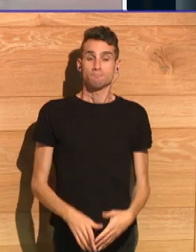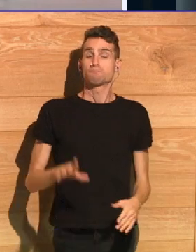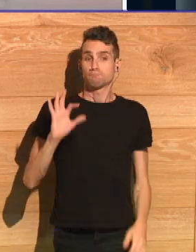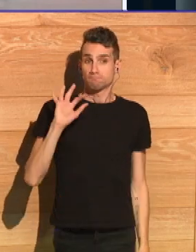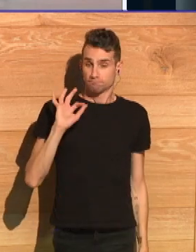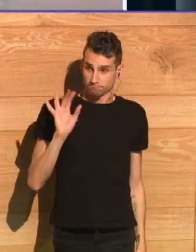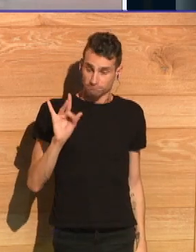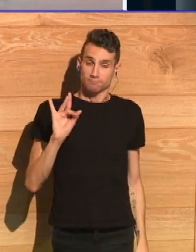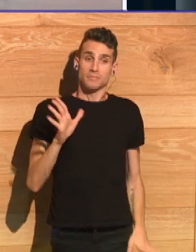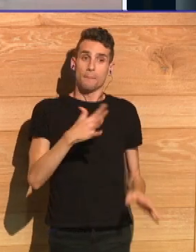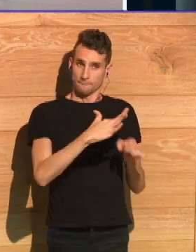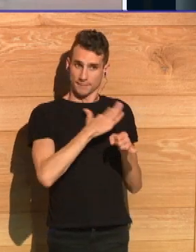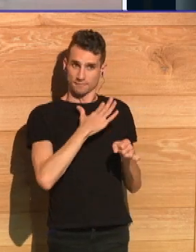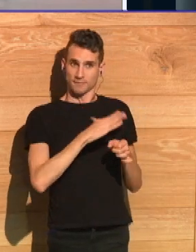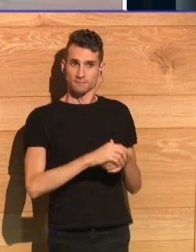Sí, me inspira,